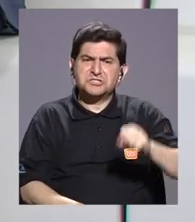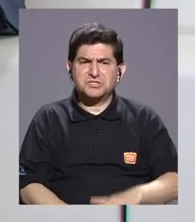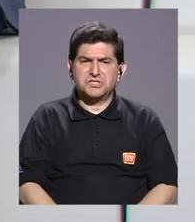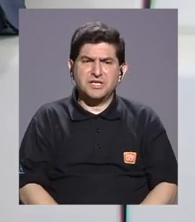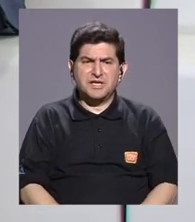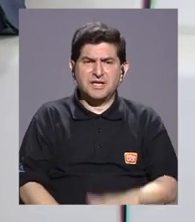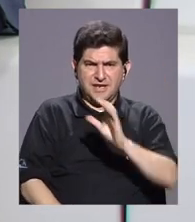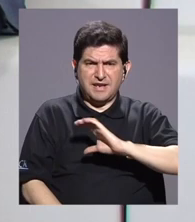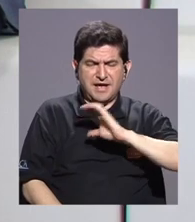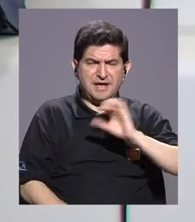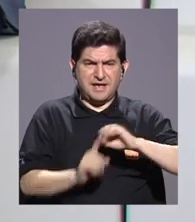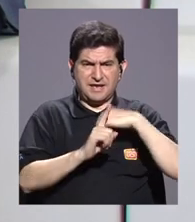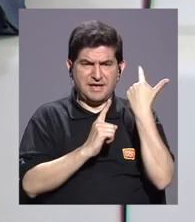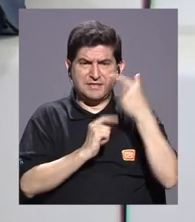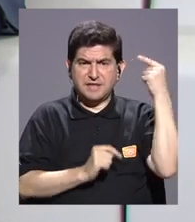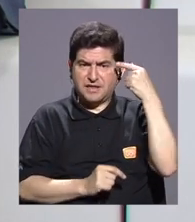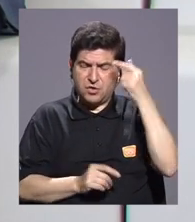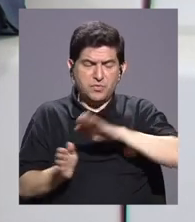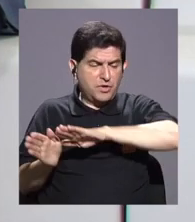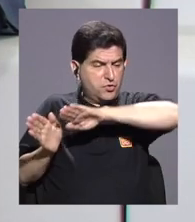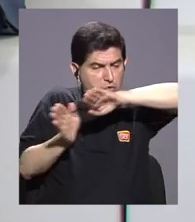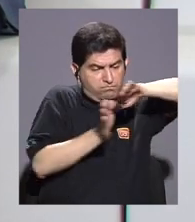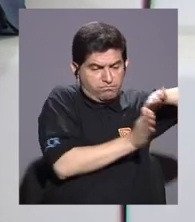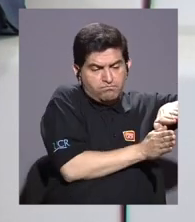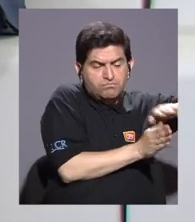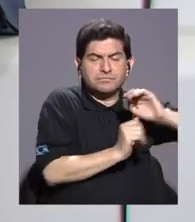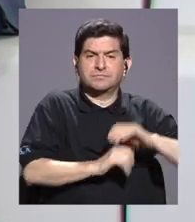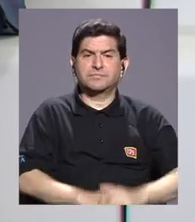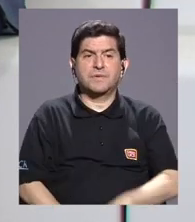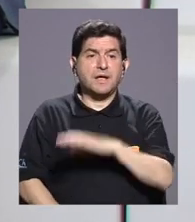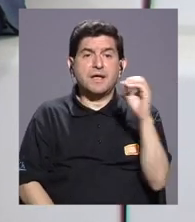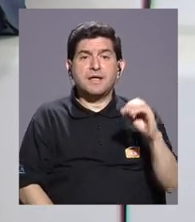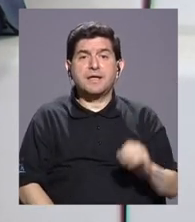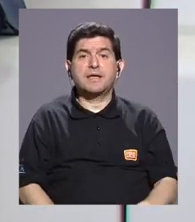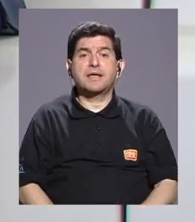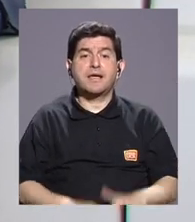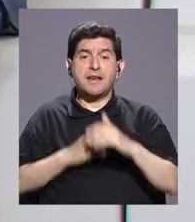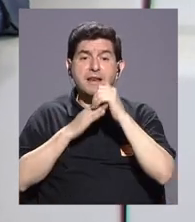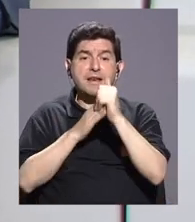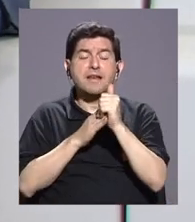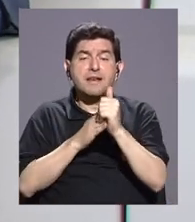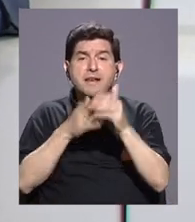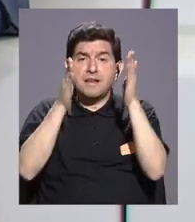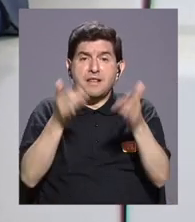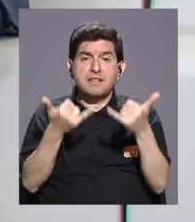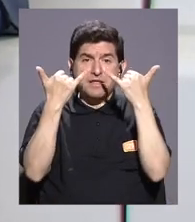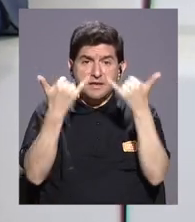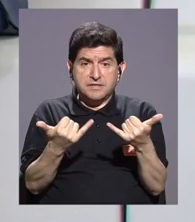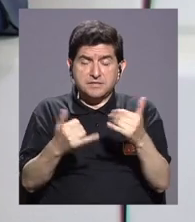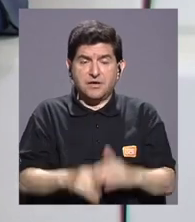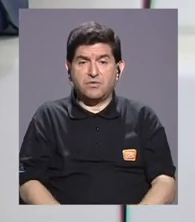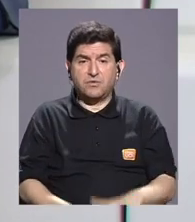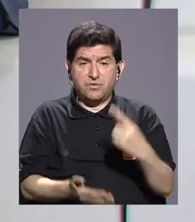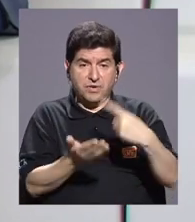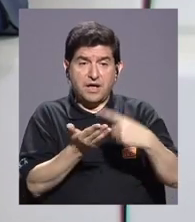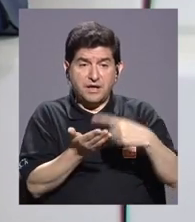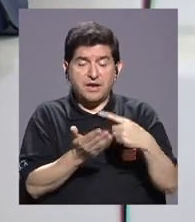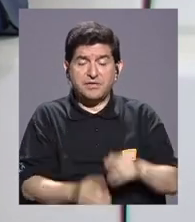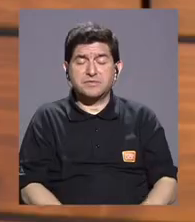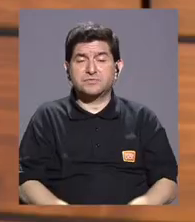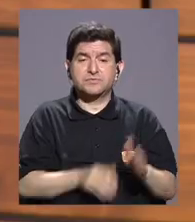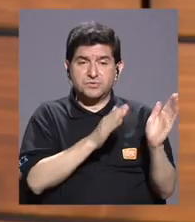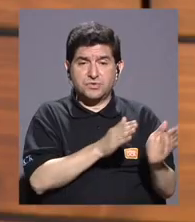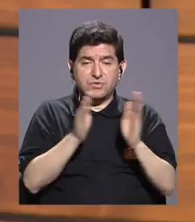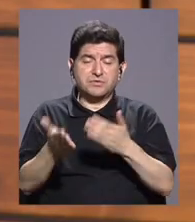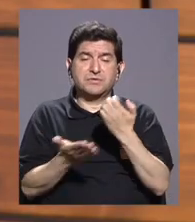la parte social del gobierno está totalmente relegada. Uh-huh. y los que están llevando la batuta, tal vez era porque estábamos en la discusión fiscal y